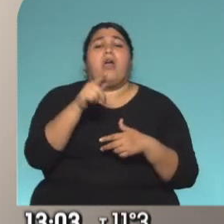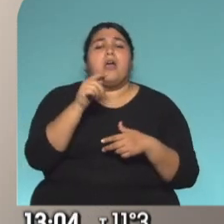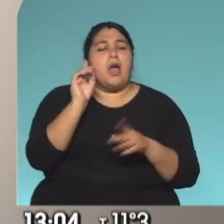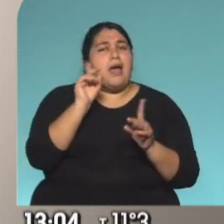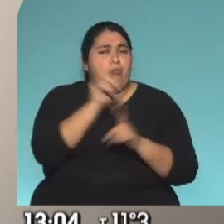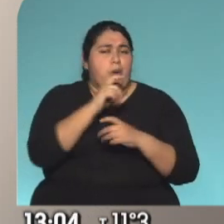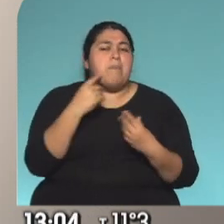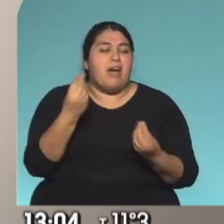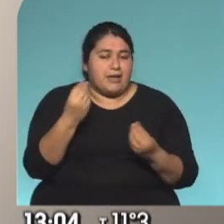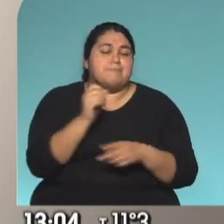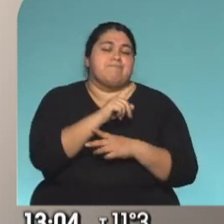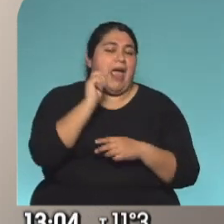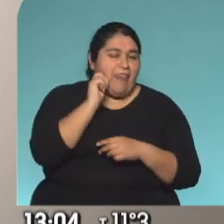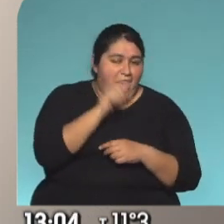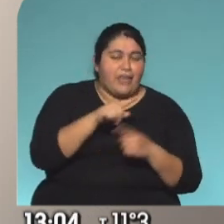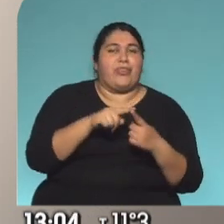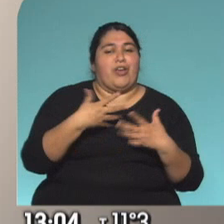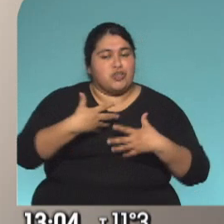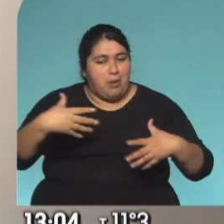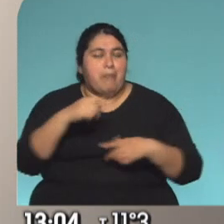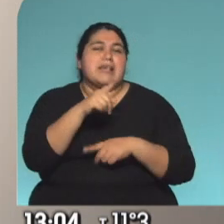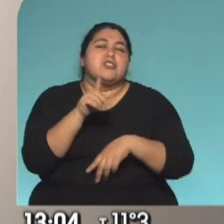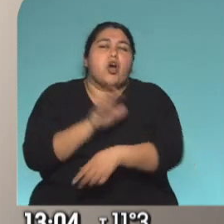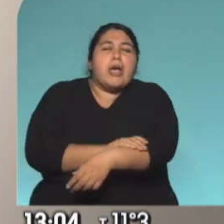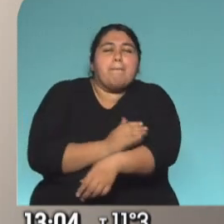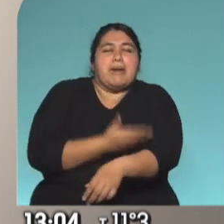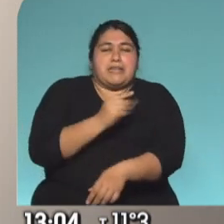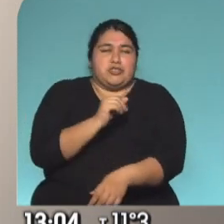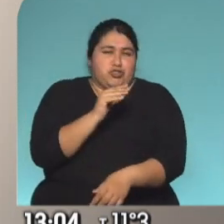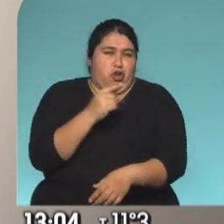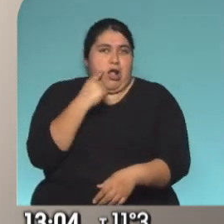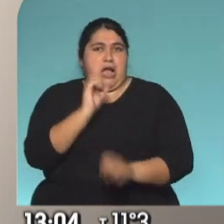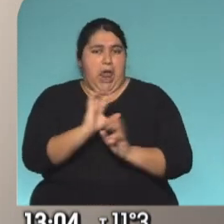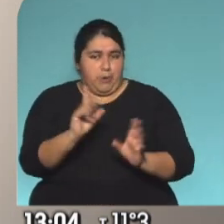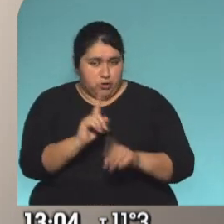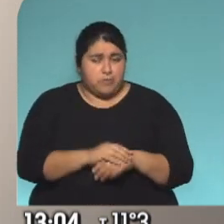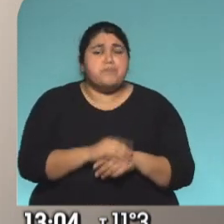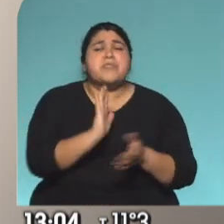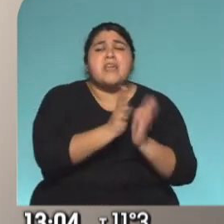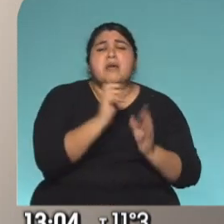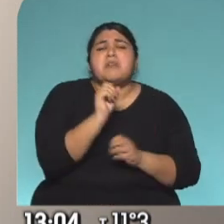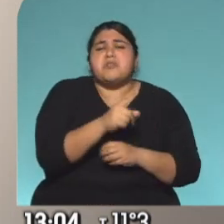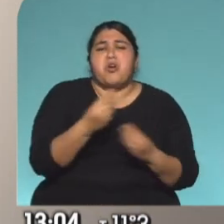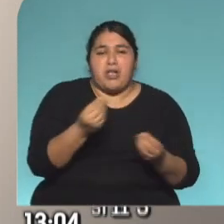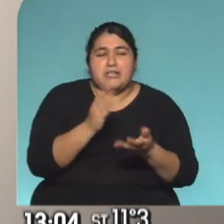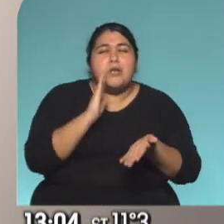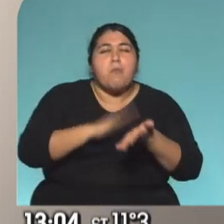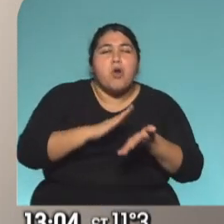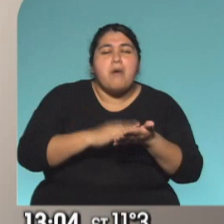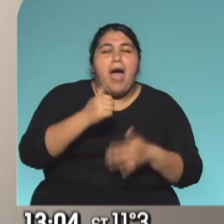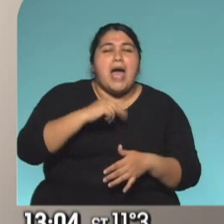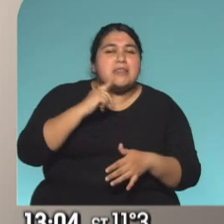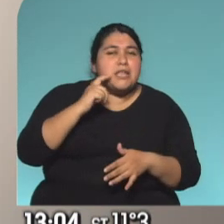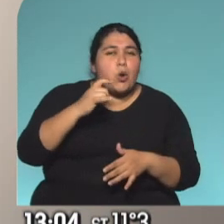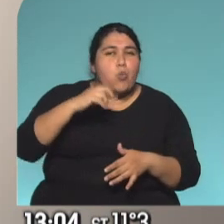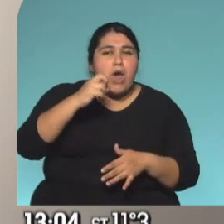riesgos, claro, la edad, el sobrepeso y la hipertensión leve. El tratamiento que se le está aplicando es experimental con anticuerpos policlonales